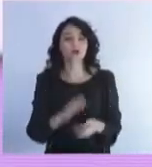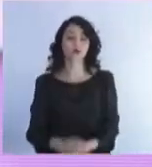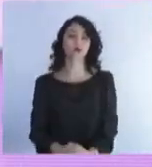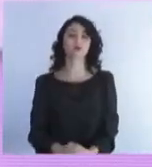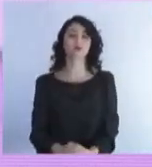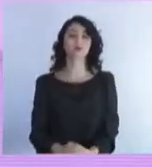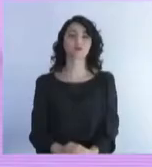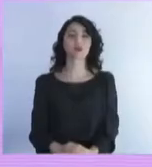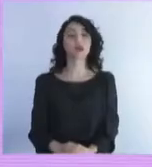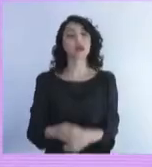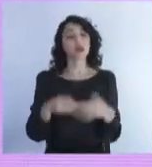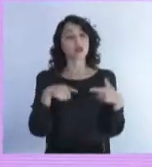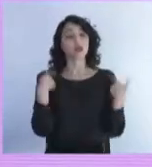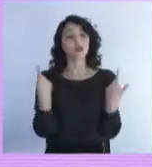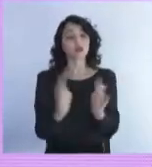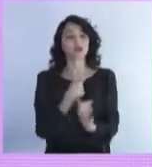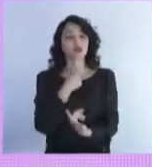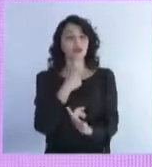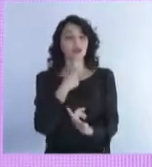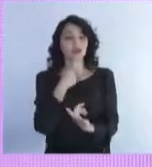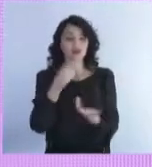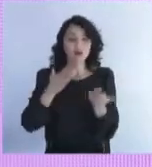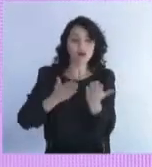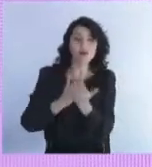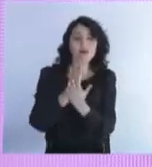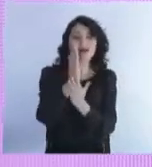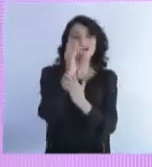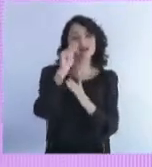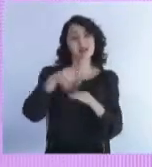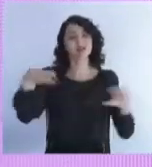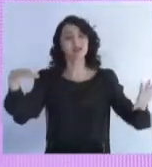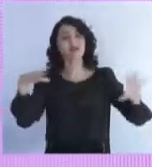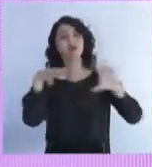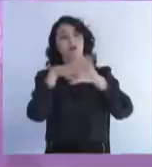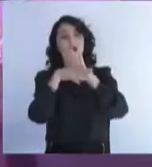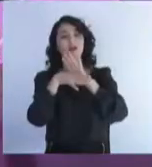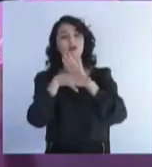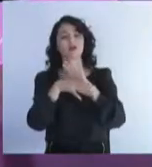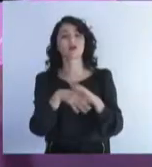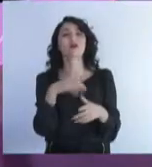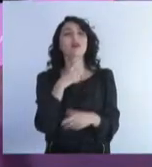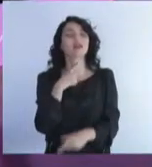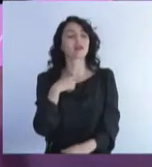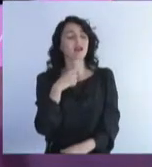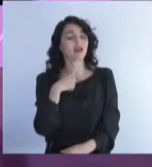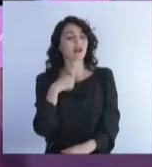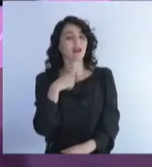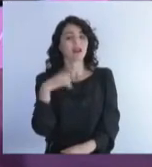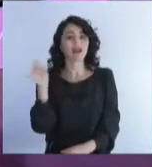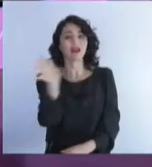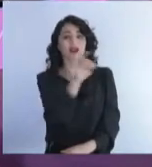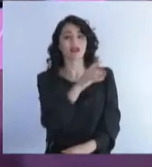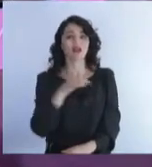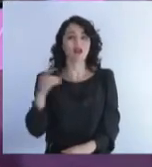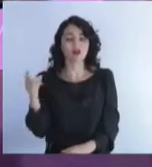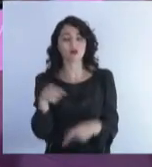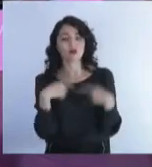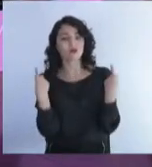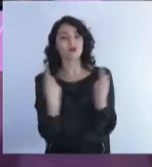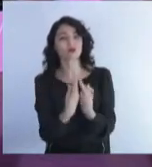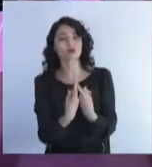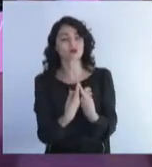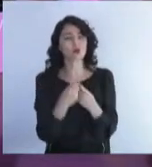como queremos dar inicio a este encuentro, destacando el interés que ha tenido esta actividad. Nos sorprendió mucho la cantidad